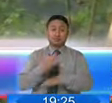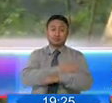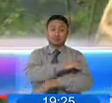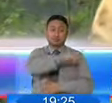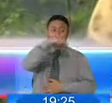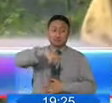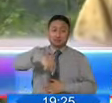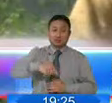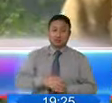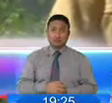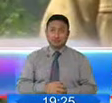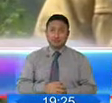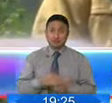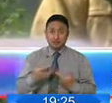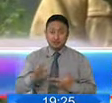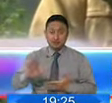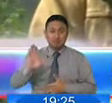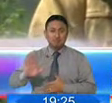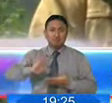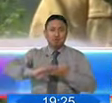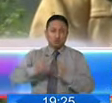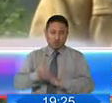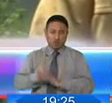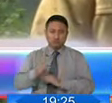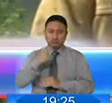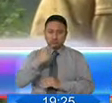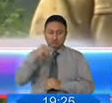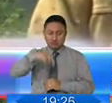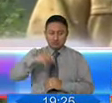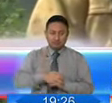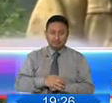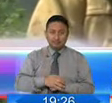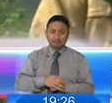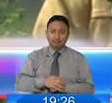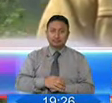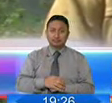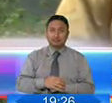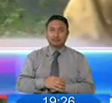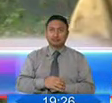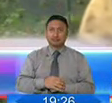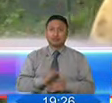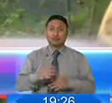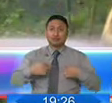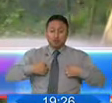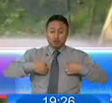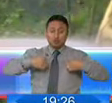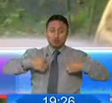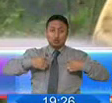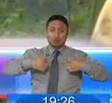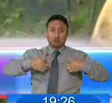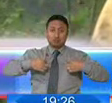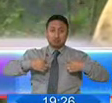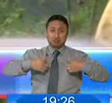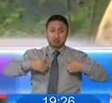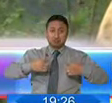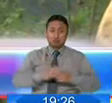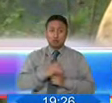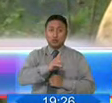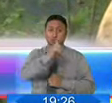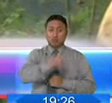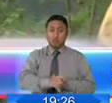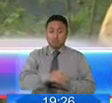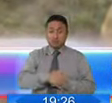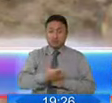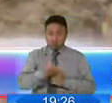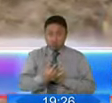anteriormente y la comunidad indican de que había en el lugar prendas de vestir de una de las personas